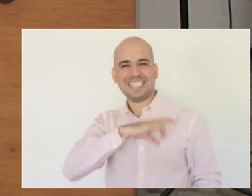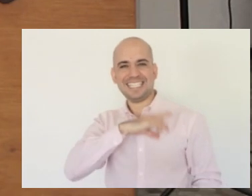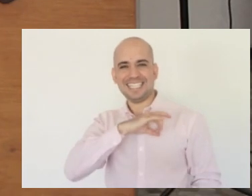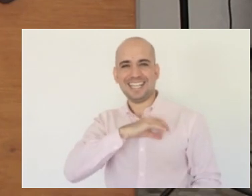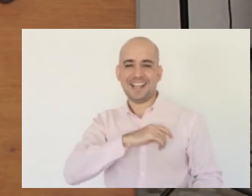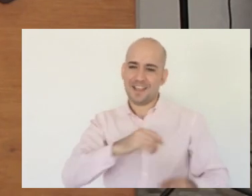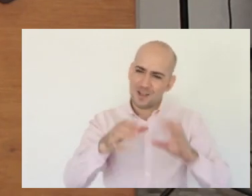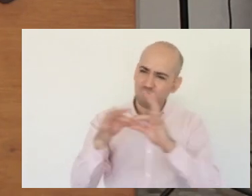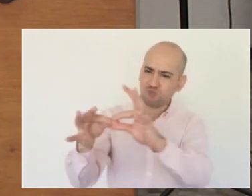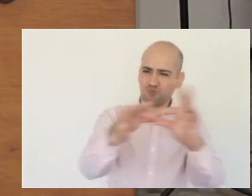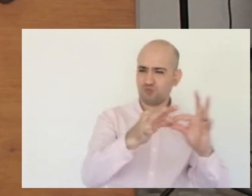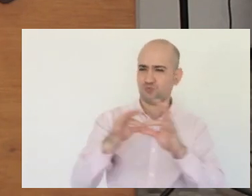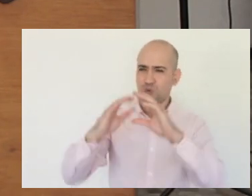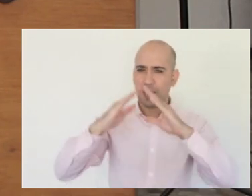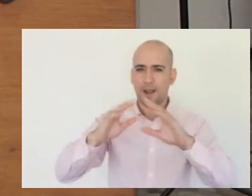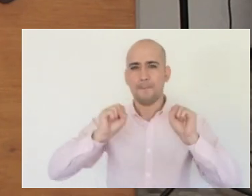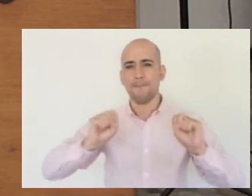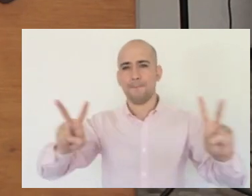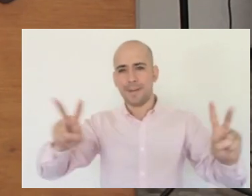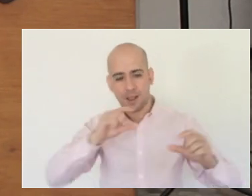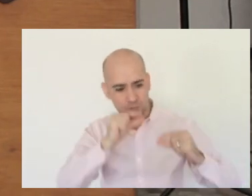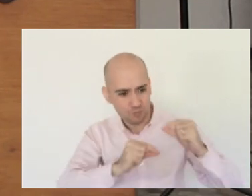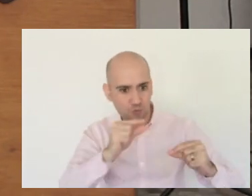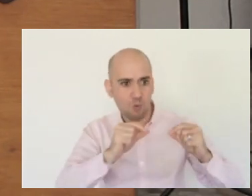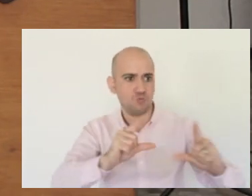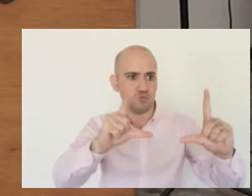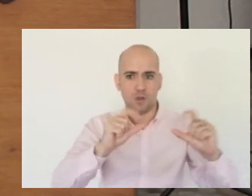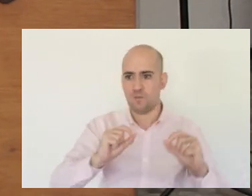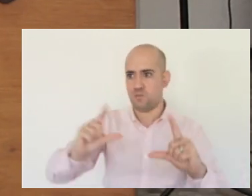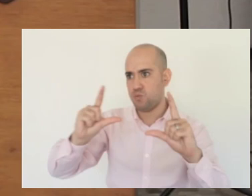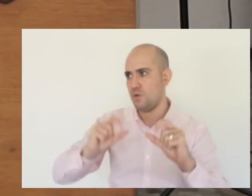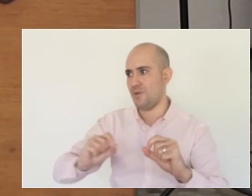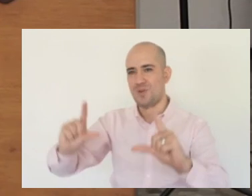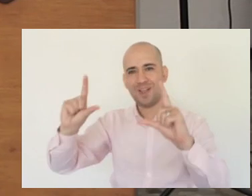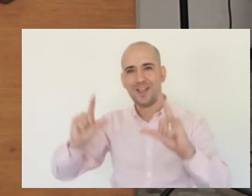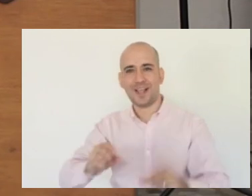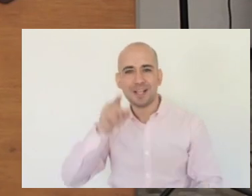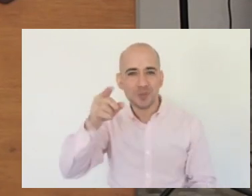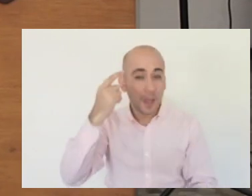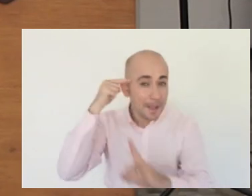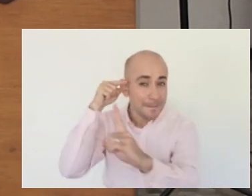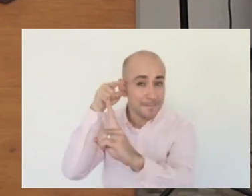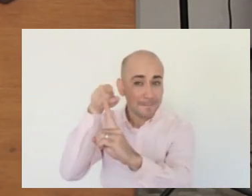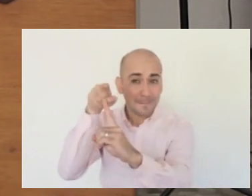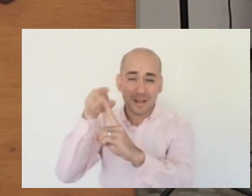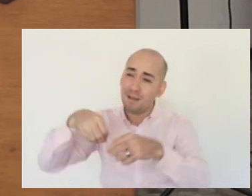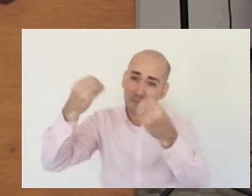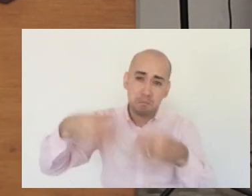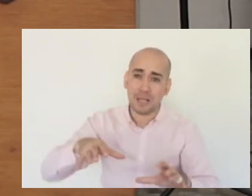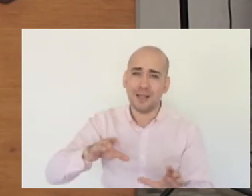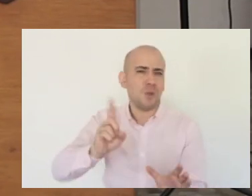Chile sea como una casa de paz, prosperidad, armonía y progreso, y la concreción de sus sueños